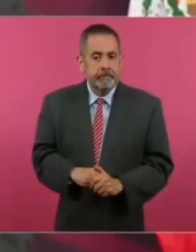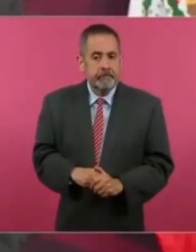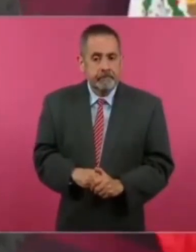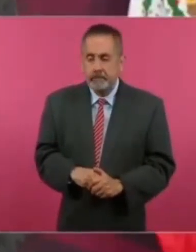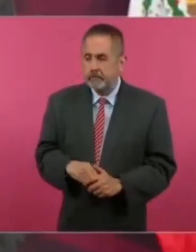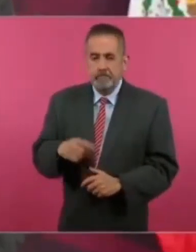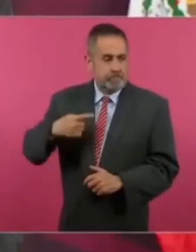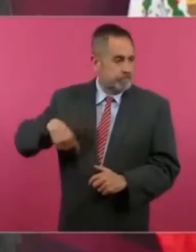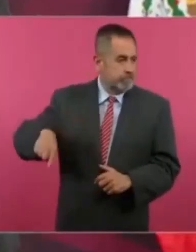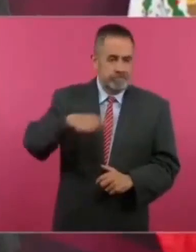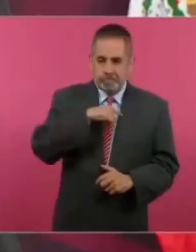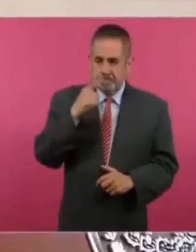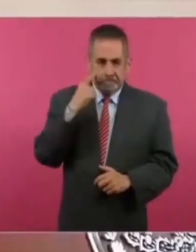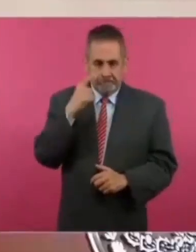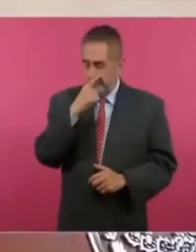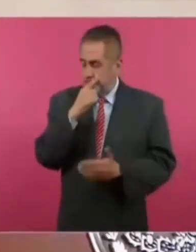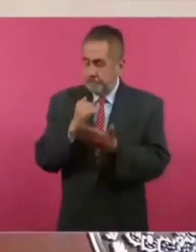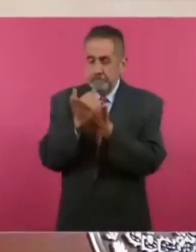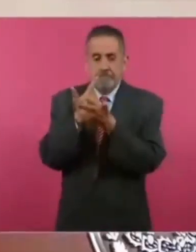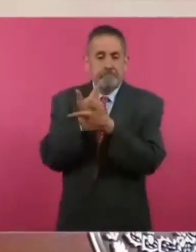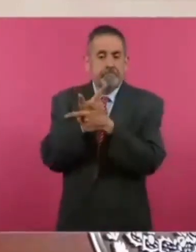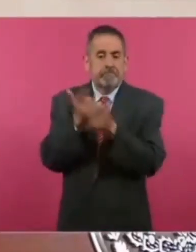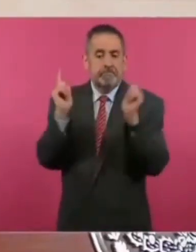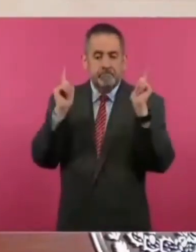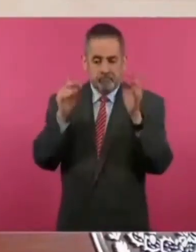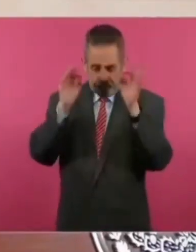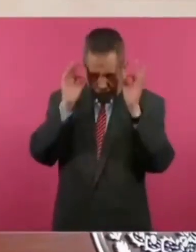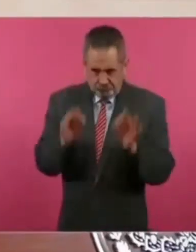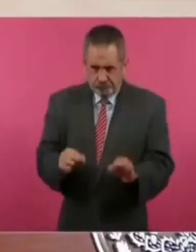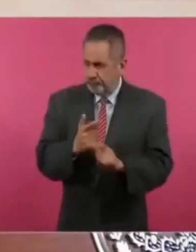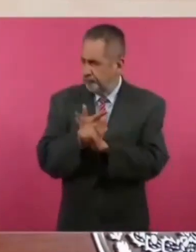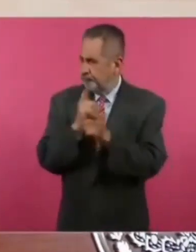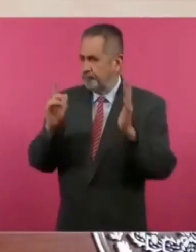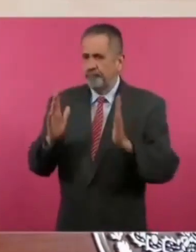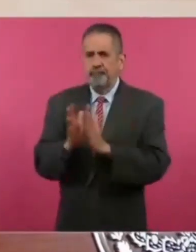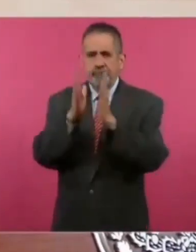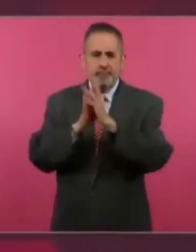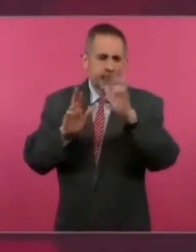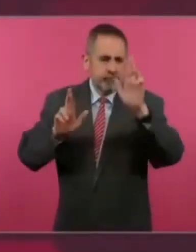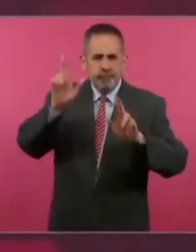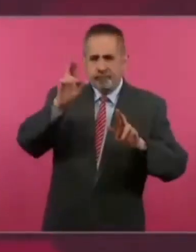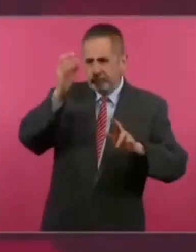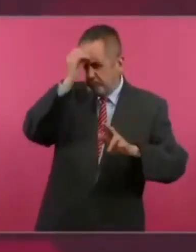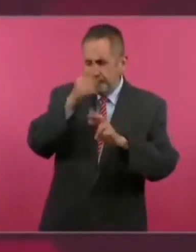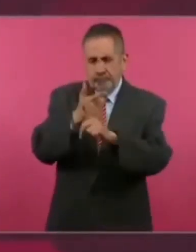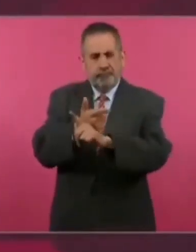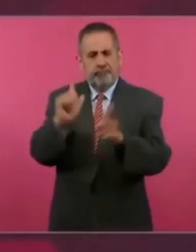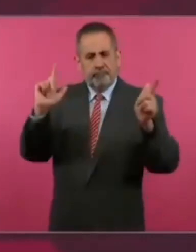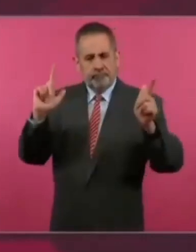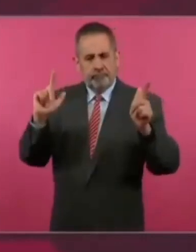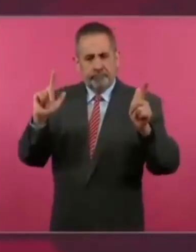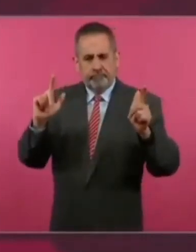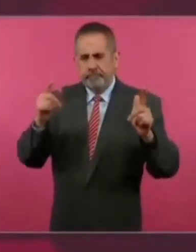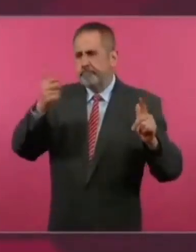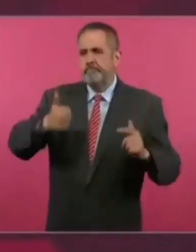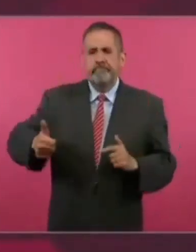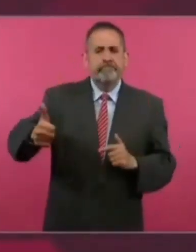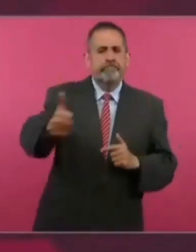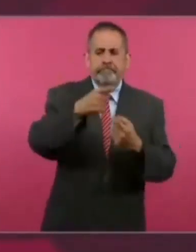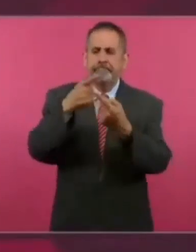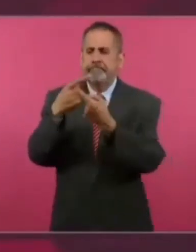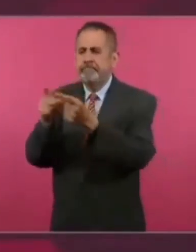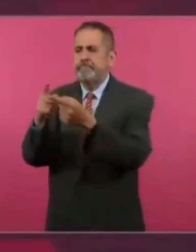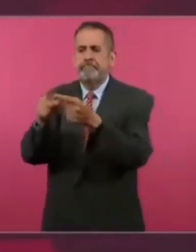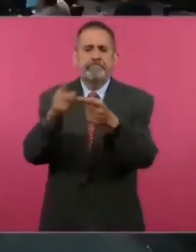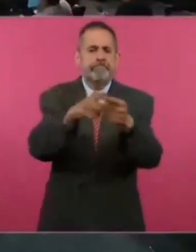auténticamente demócratas, queremos establecer una auténtica democracia, y tiene que haber pluralidad, y tiene que